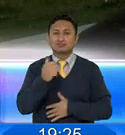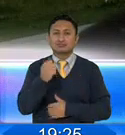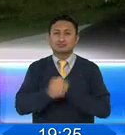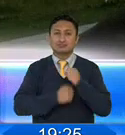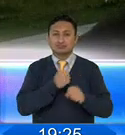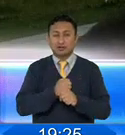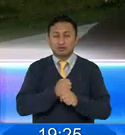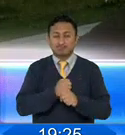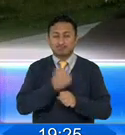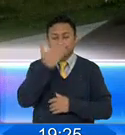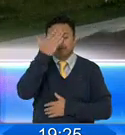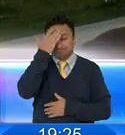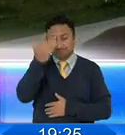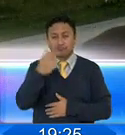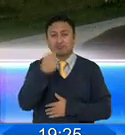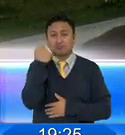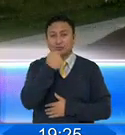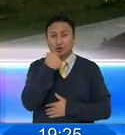droga